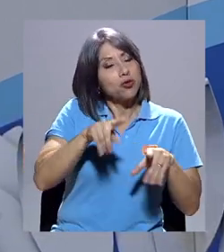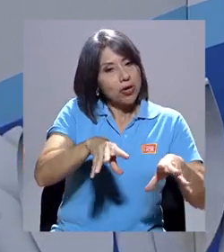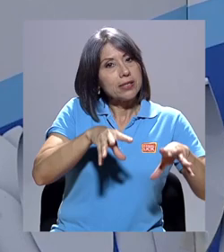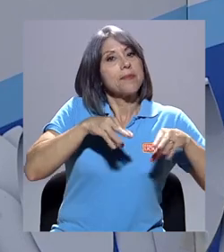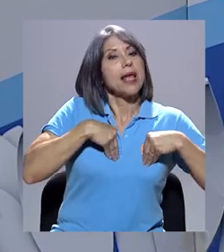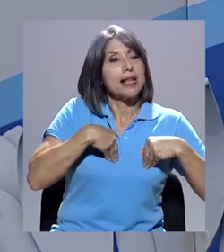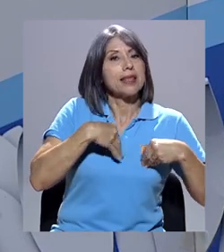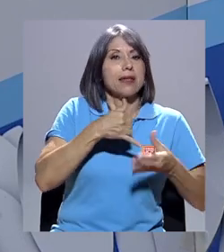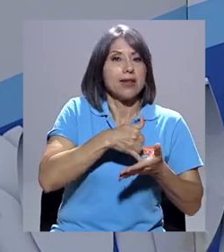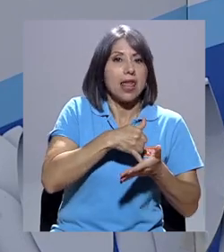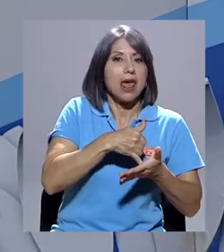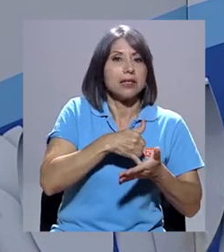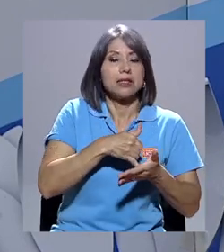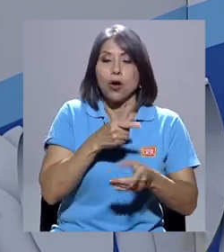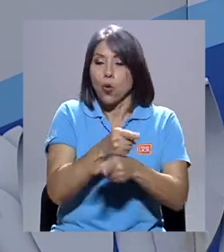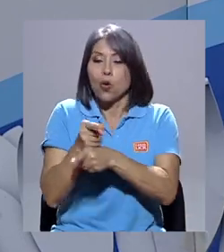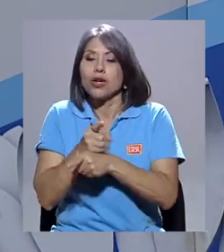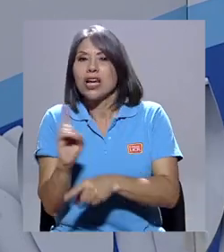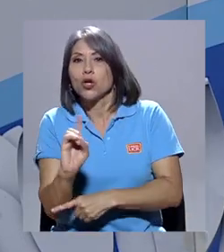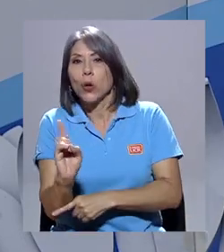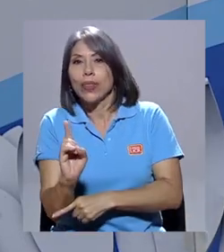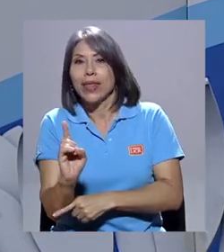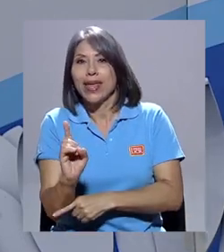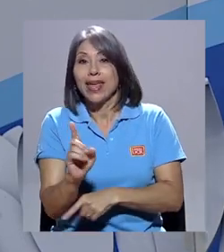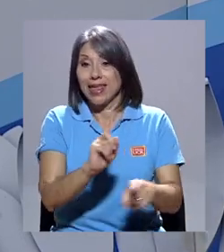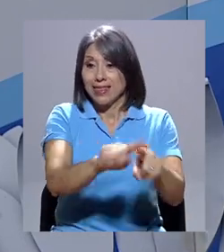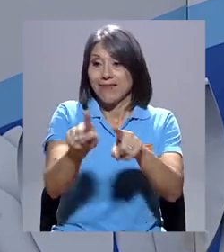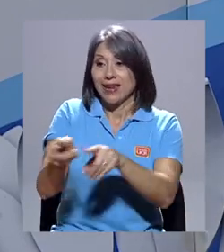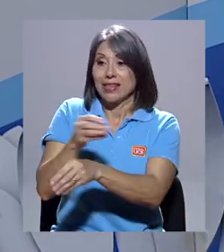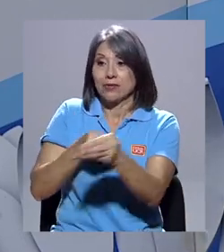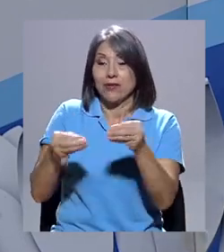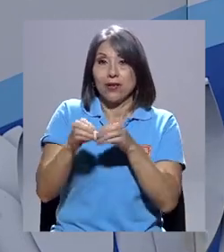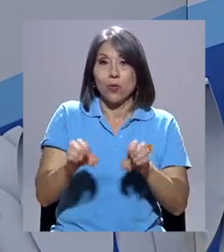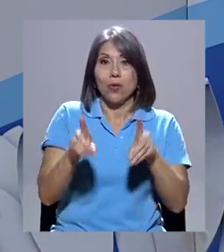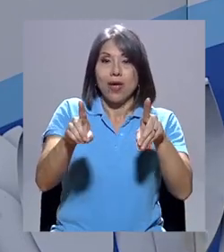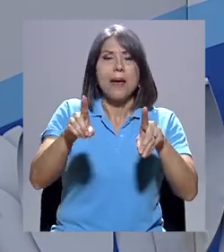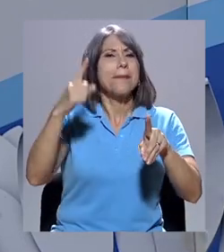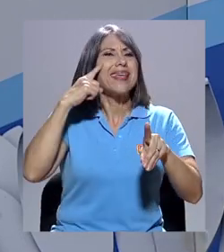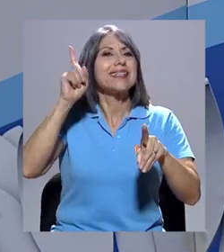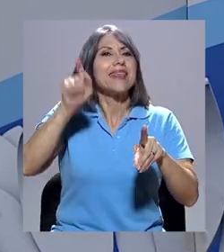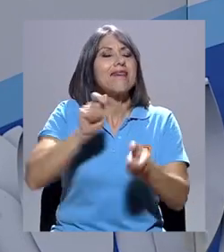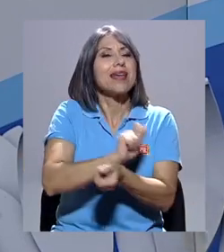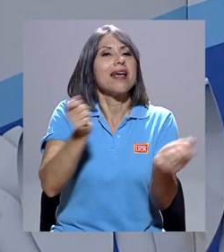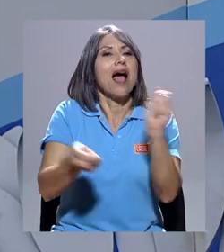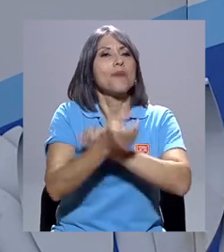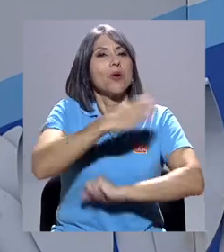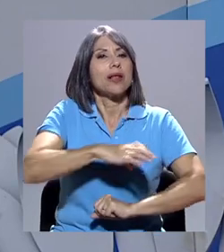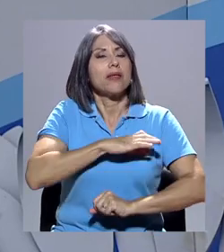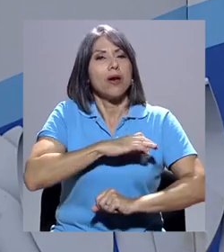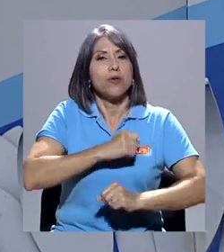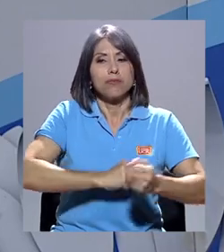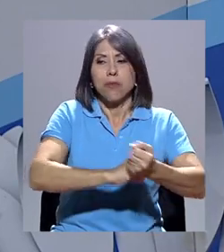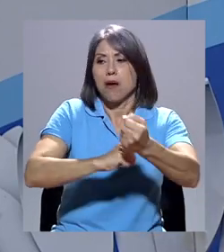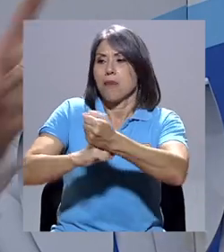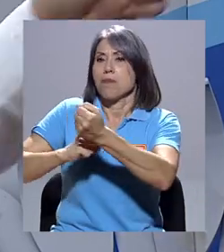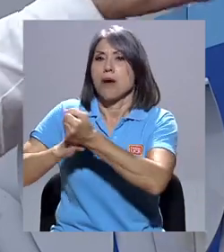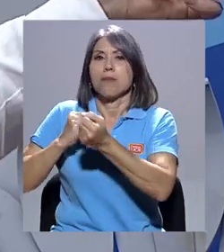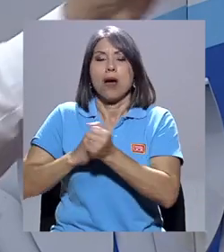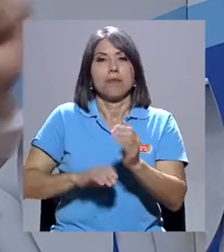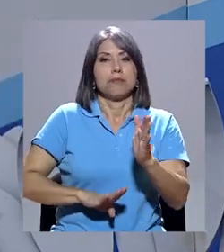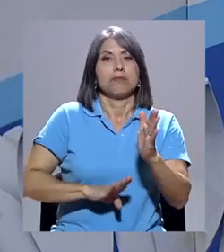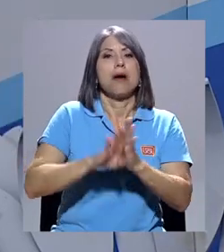y aquellas unidades académicas que también pensamos que tienen que dar saltos cualitativos pues estamos para apoyarnos y para avanzar pero